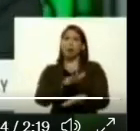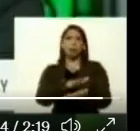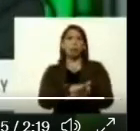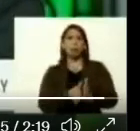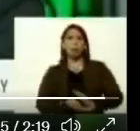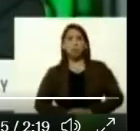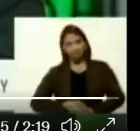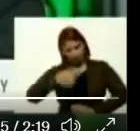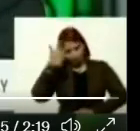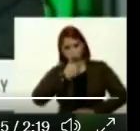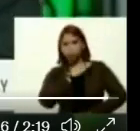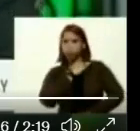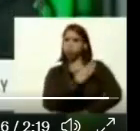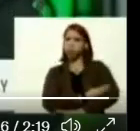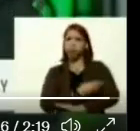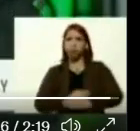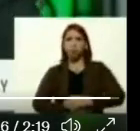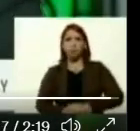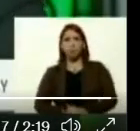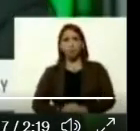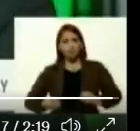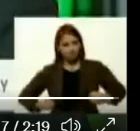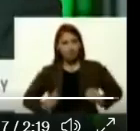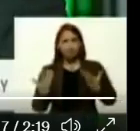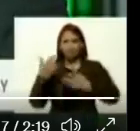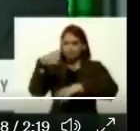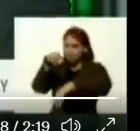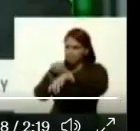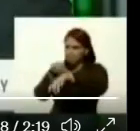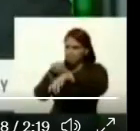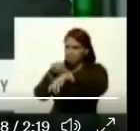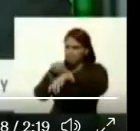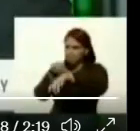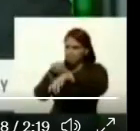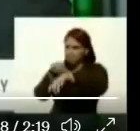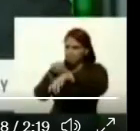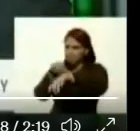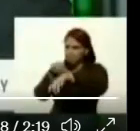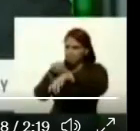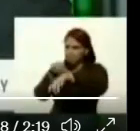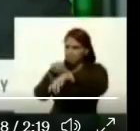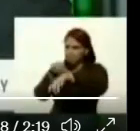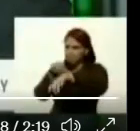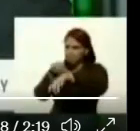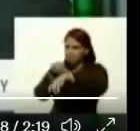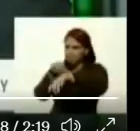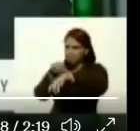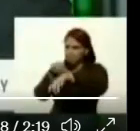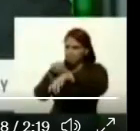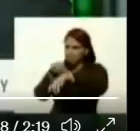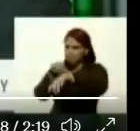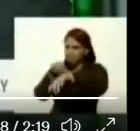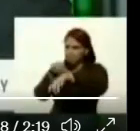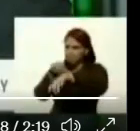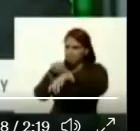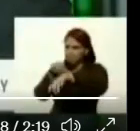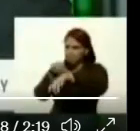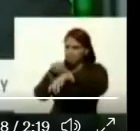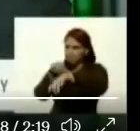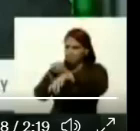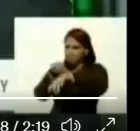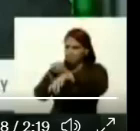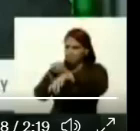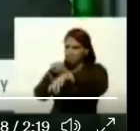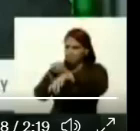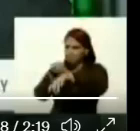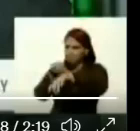firmeza a expresar la defensa de venezuela pues ya escucharon usted ahí al presidente de venezuela con lo cual